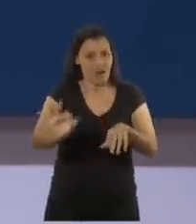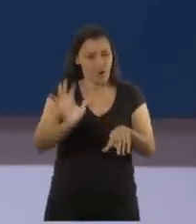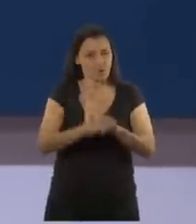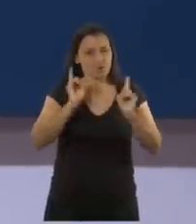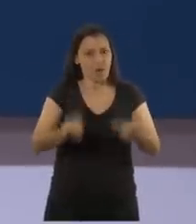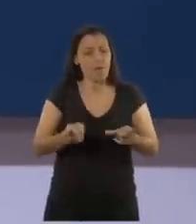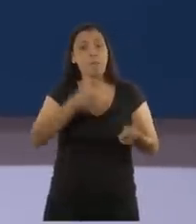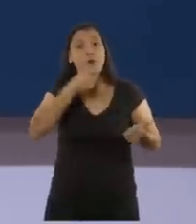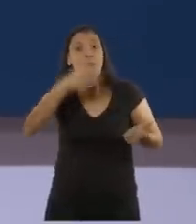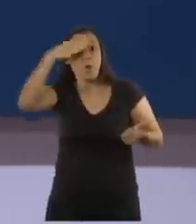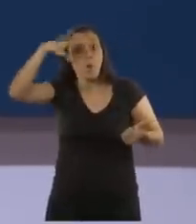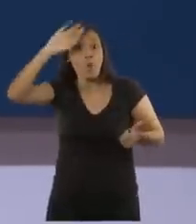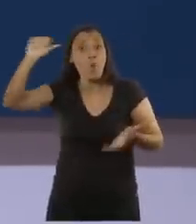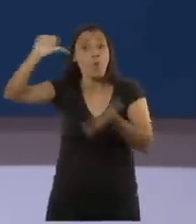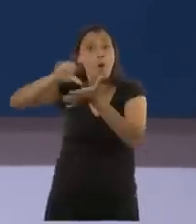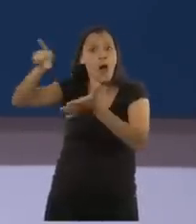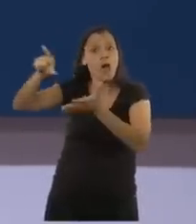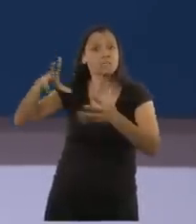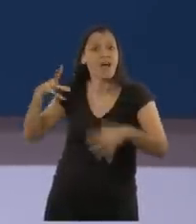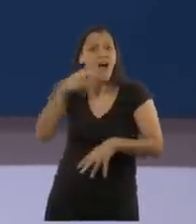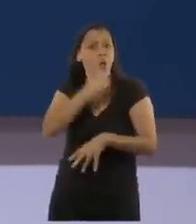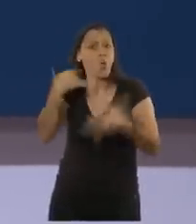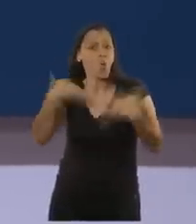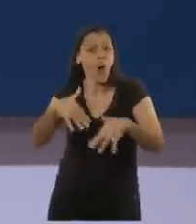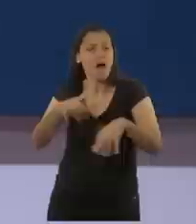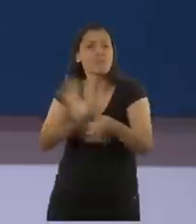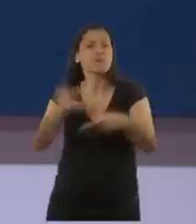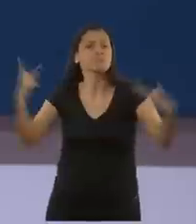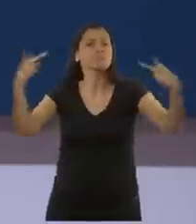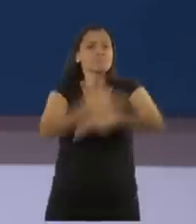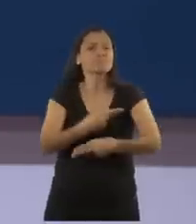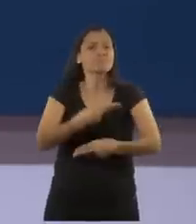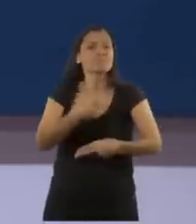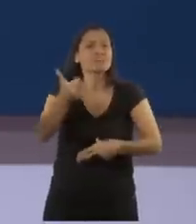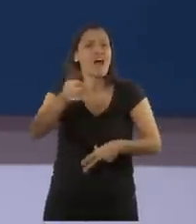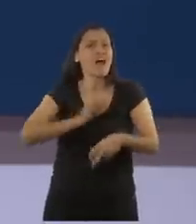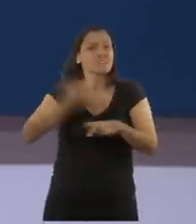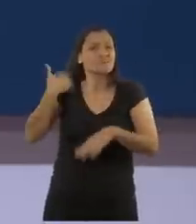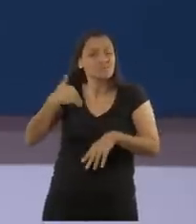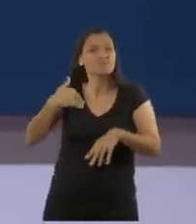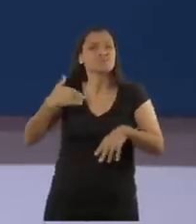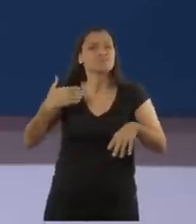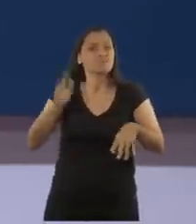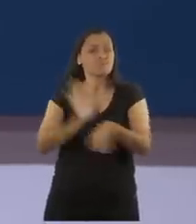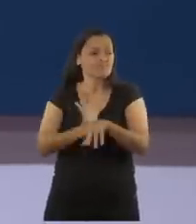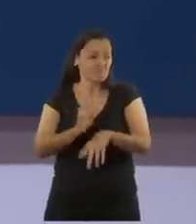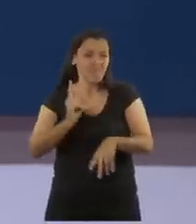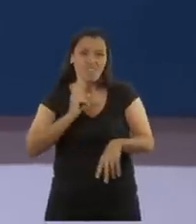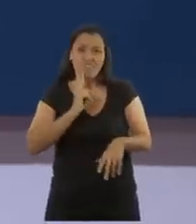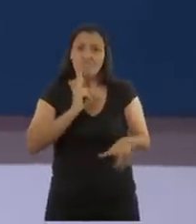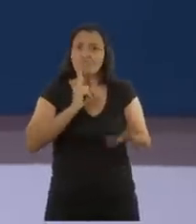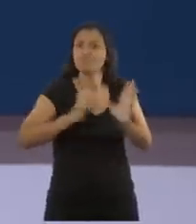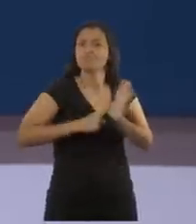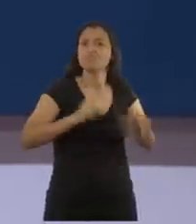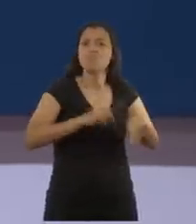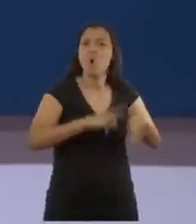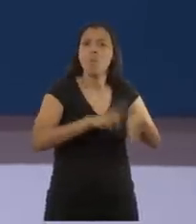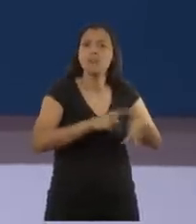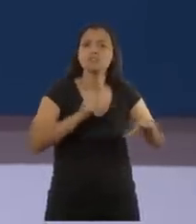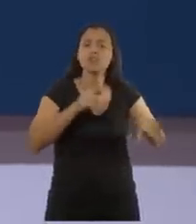'cuba soporte un bloqueo de más de seis décadas impuestos en los años de la guerra